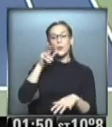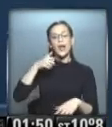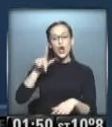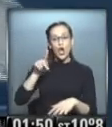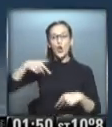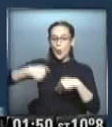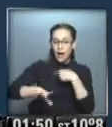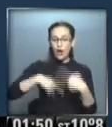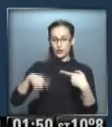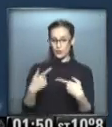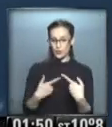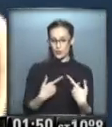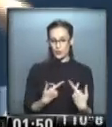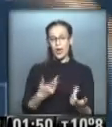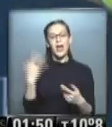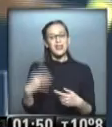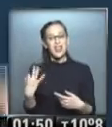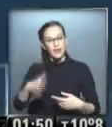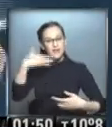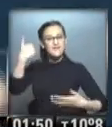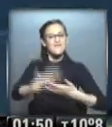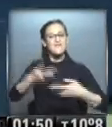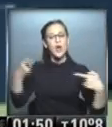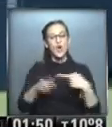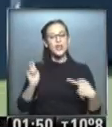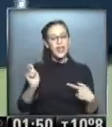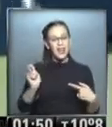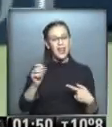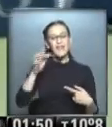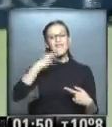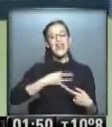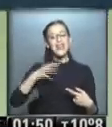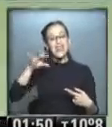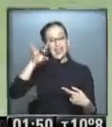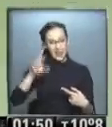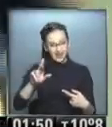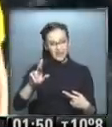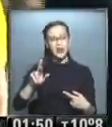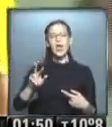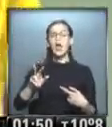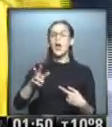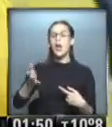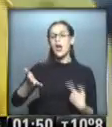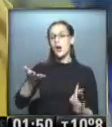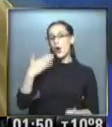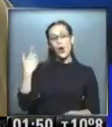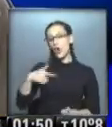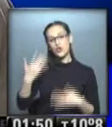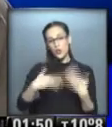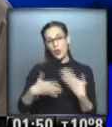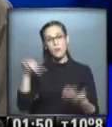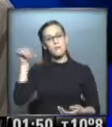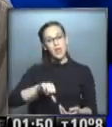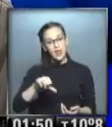próxima instancia, aunque tiene que enfrentarse ni más ni menos que a Roger Federer. Guido Pella perdió con Sam Querrey.